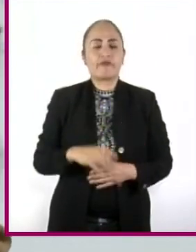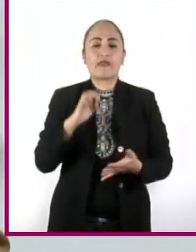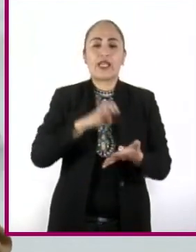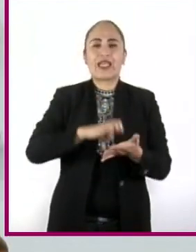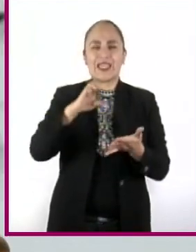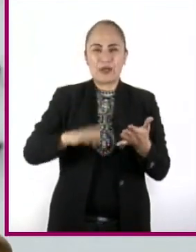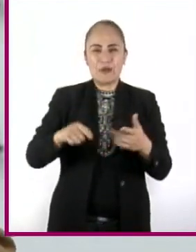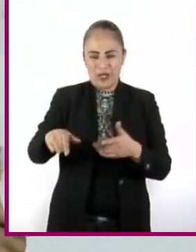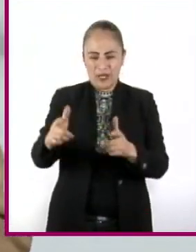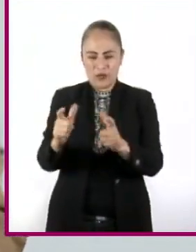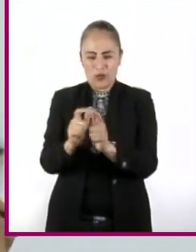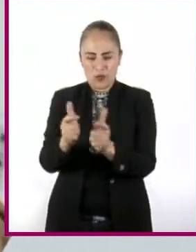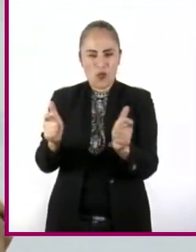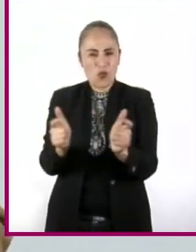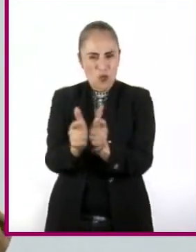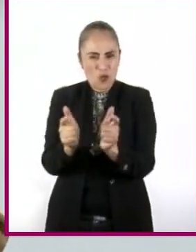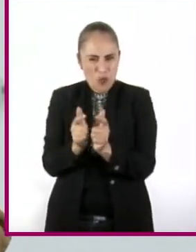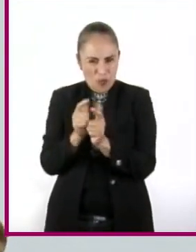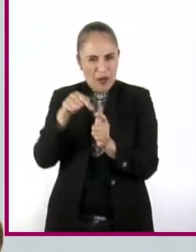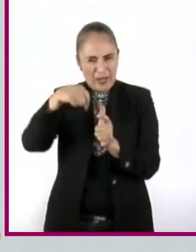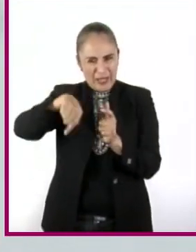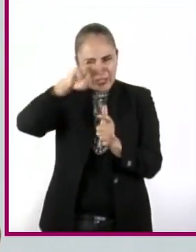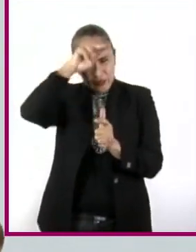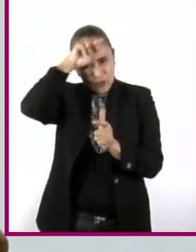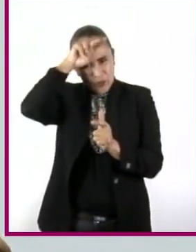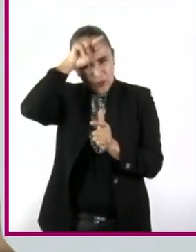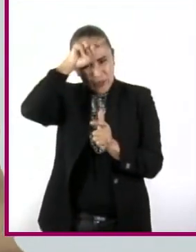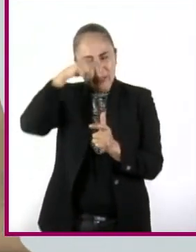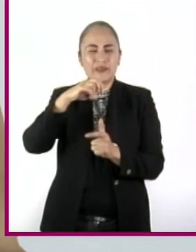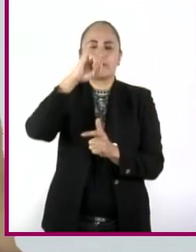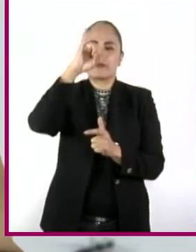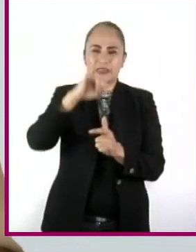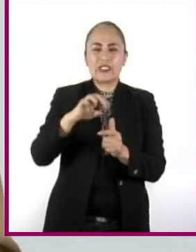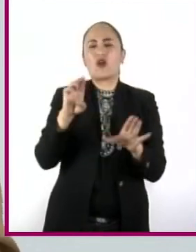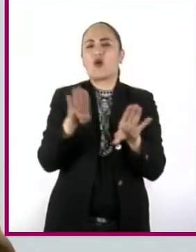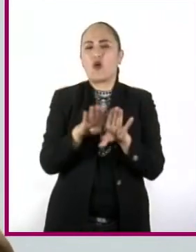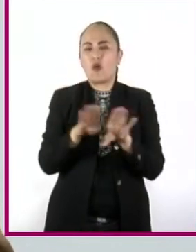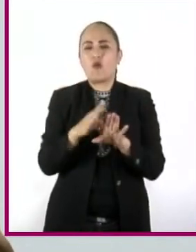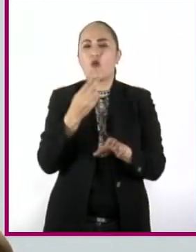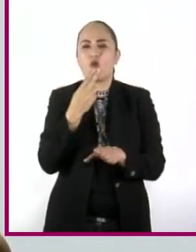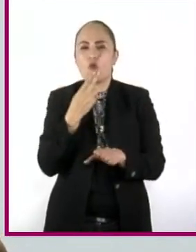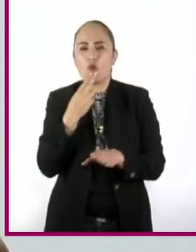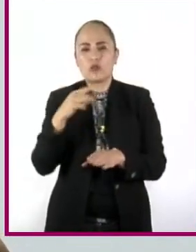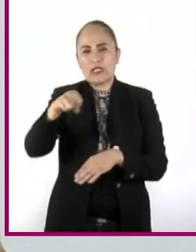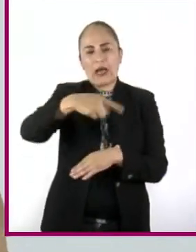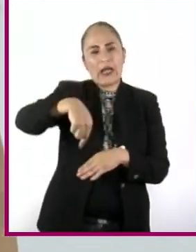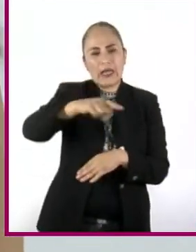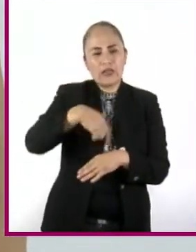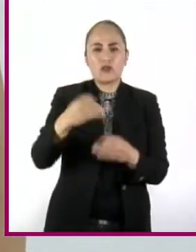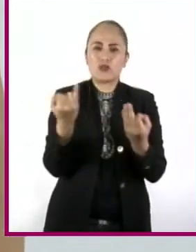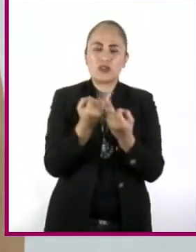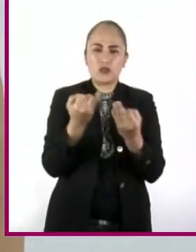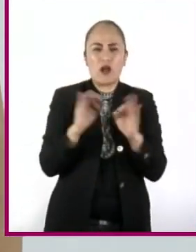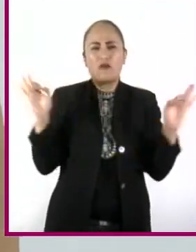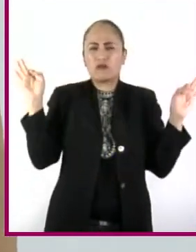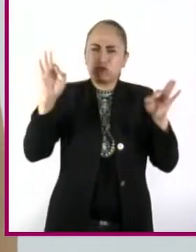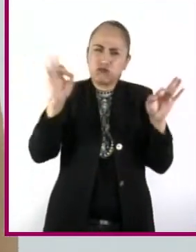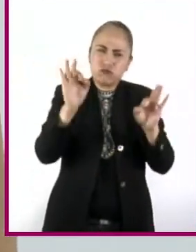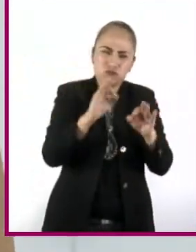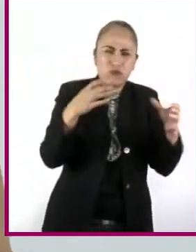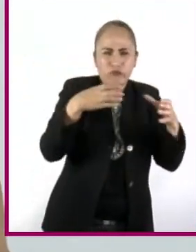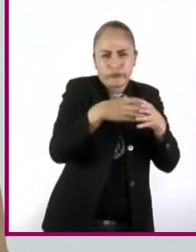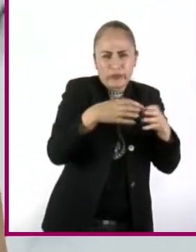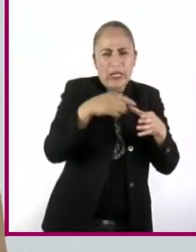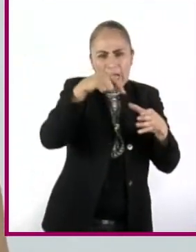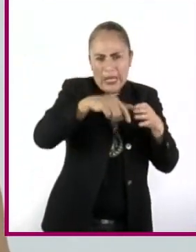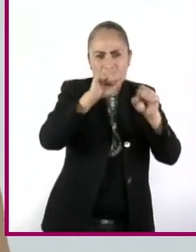de la colonia de hormigas es excelente para explicar justo eso, cómo se aplica. Una colonia de insectos, al fin y al cabo, es un